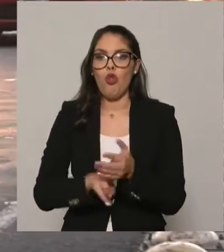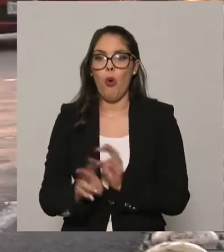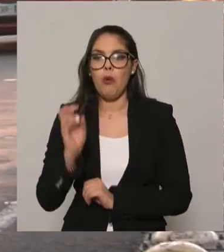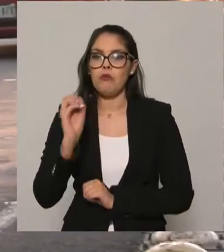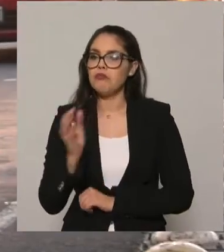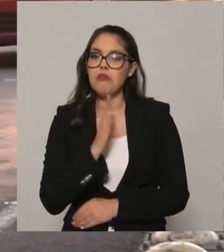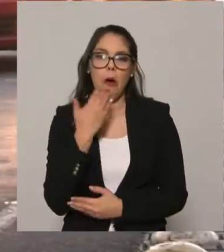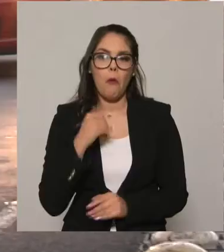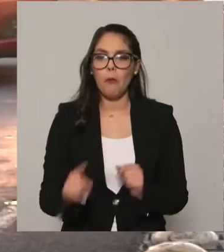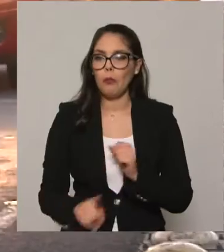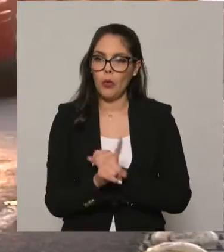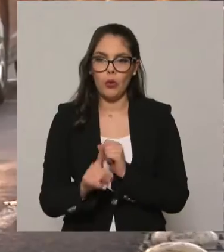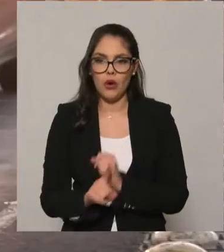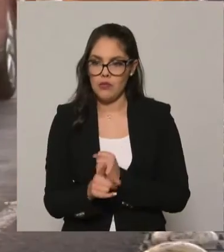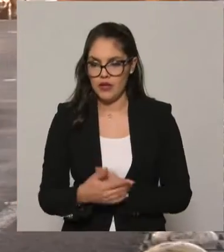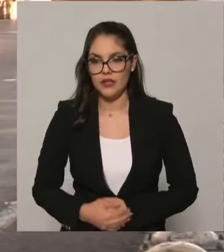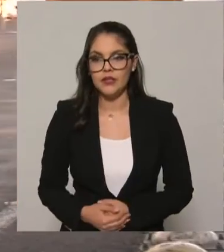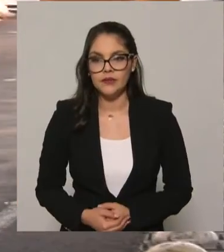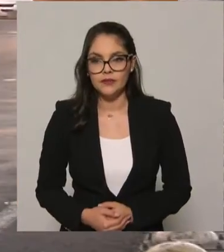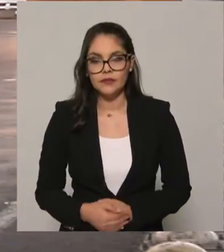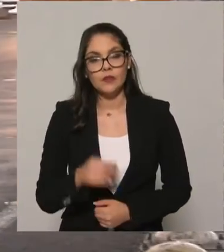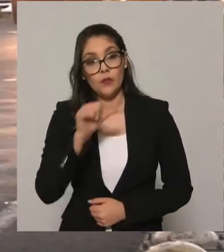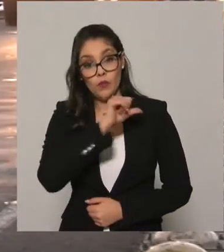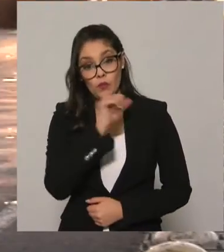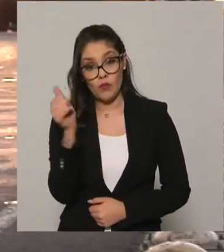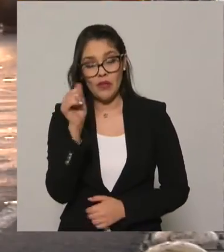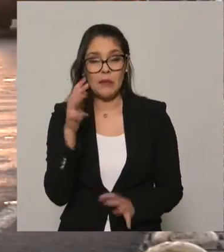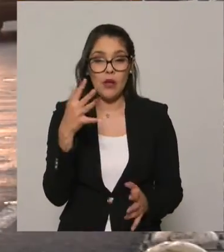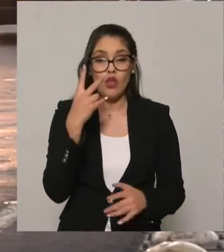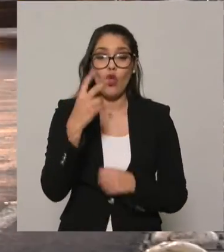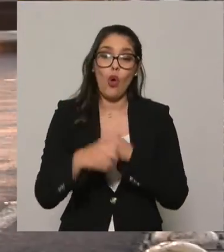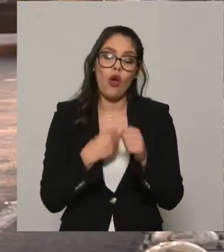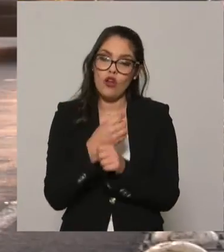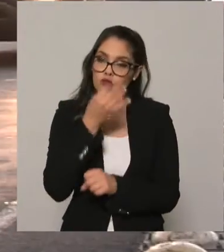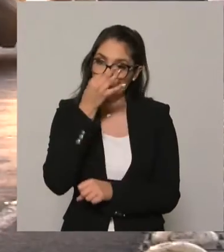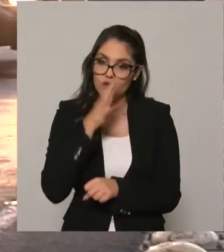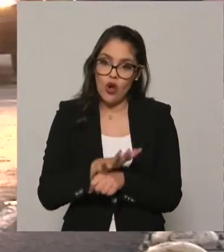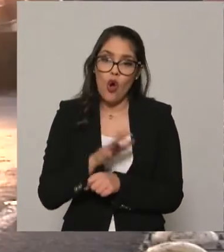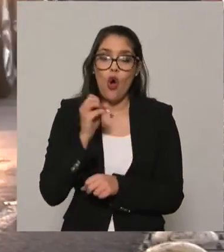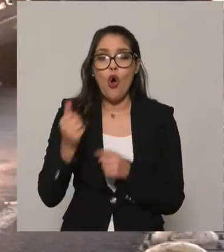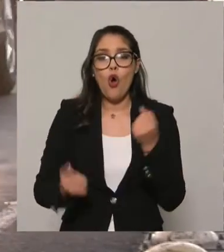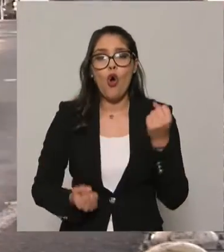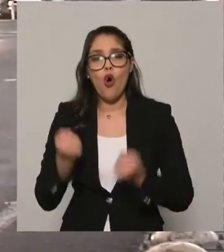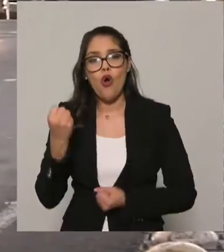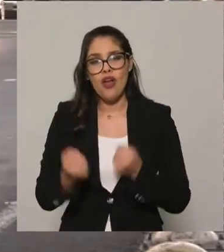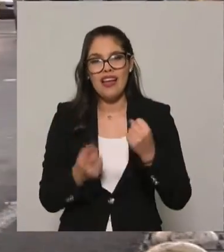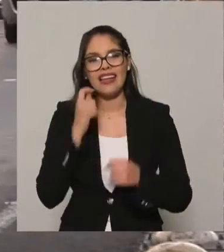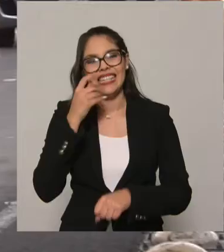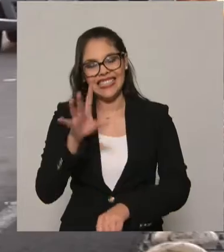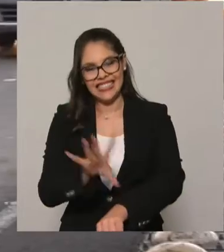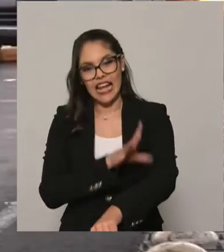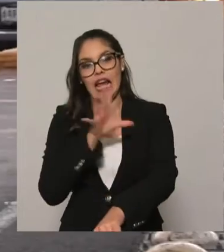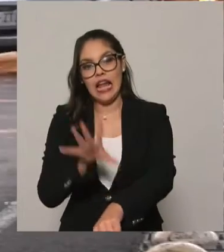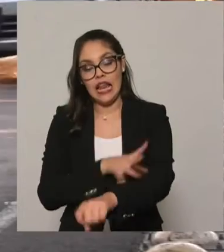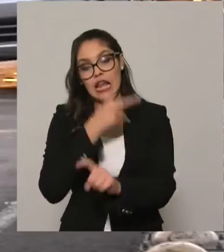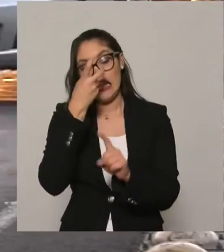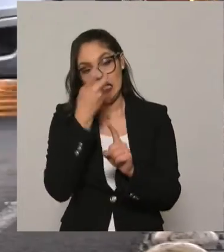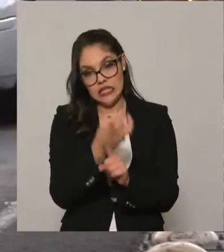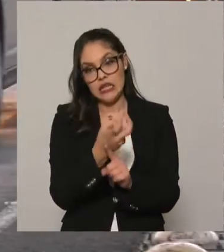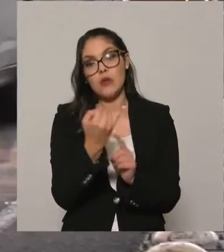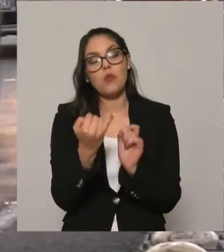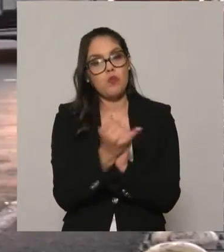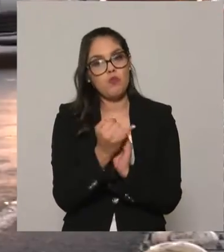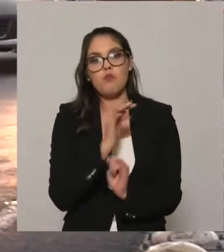tendrán calcomanía .0 por solo 2 años. Sí, Y vehículos híbridos, es decir, los eléctricos también,